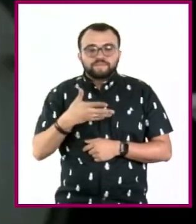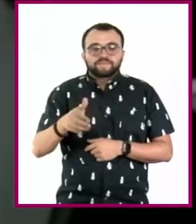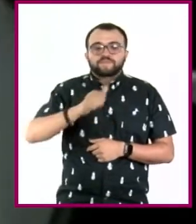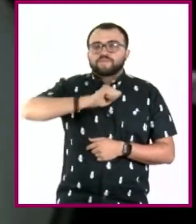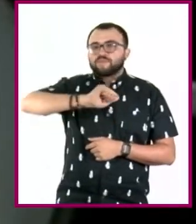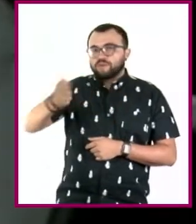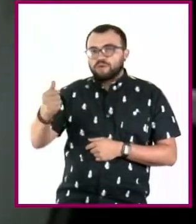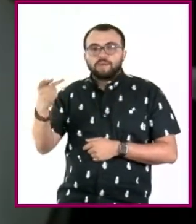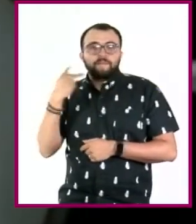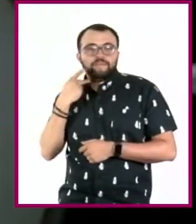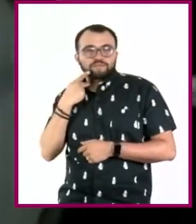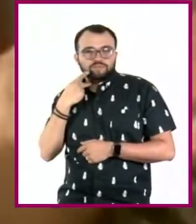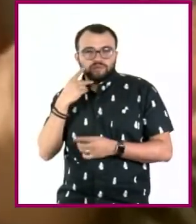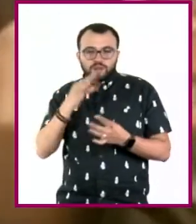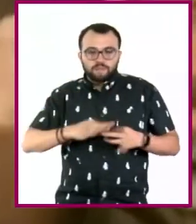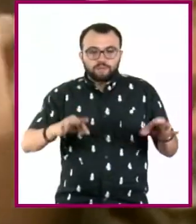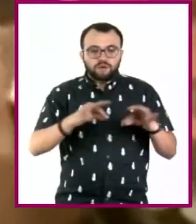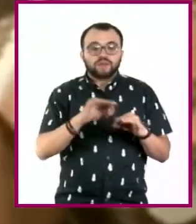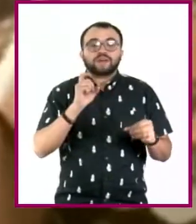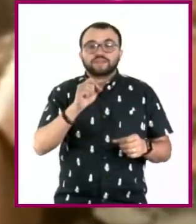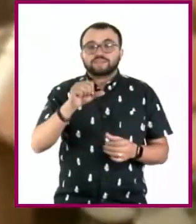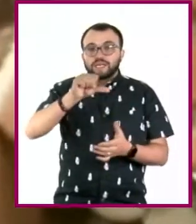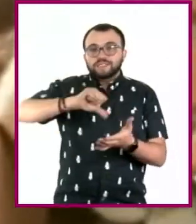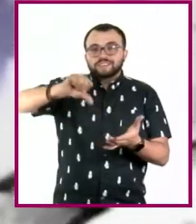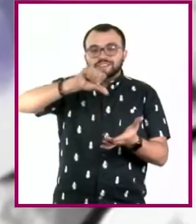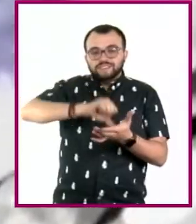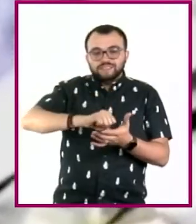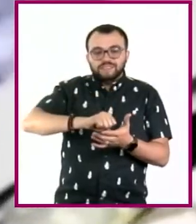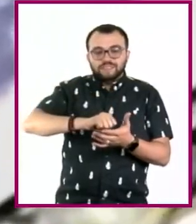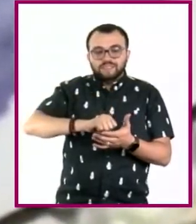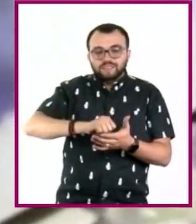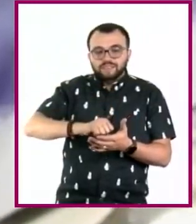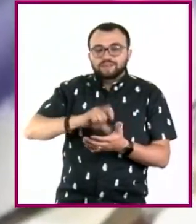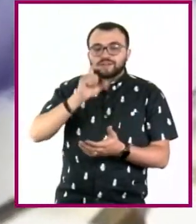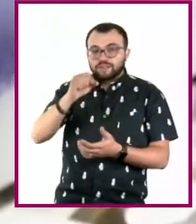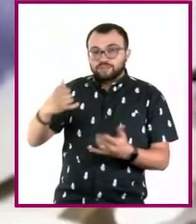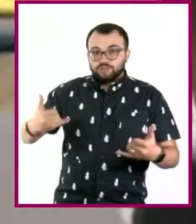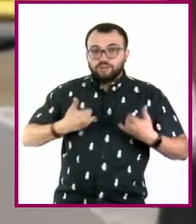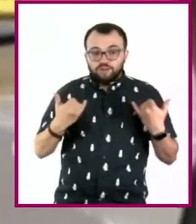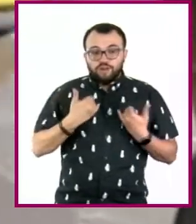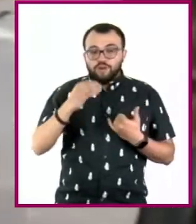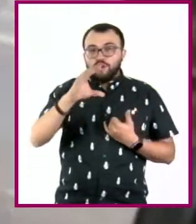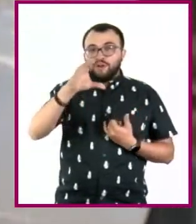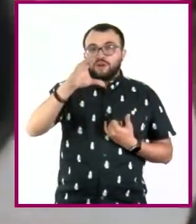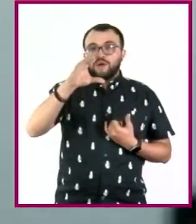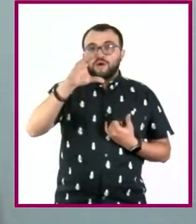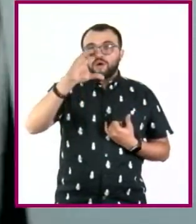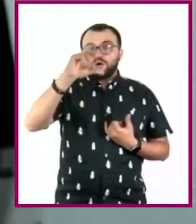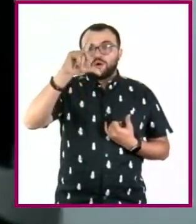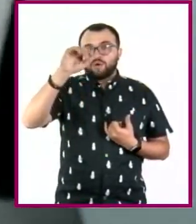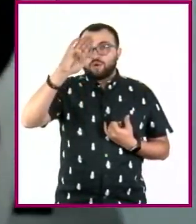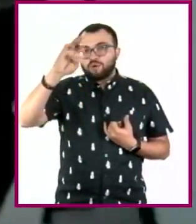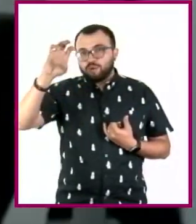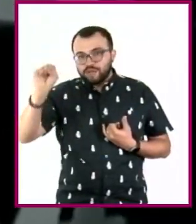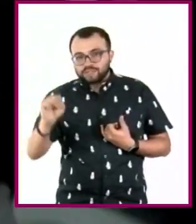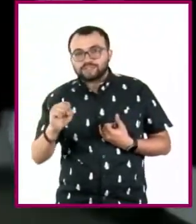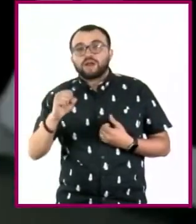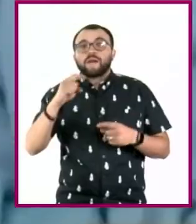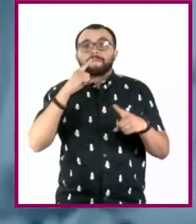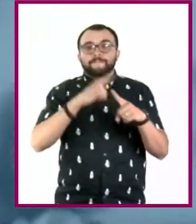política pública importante, que son los centros territorio joven, clubes por la paz, que lo que buscan